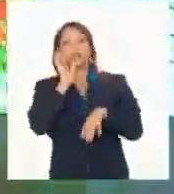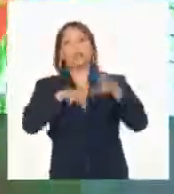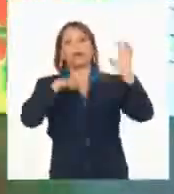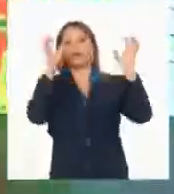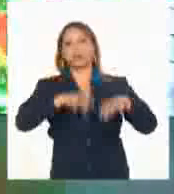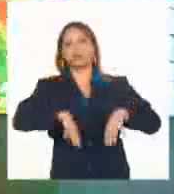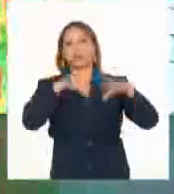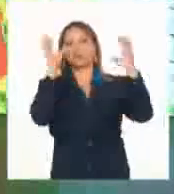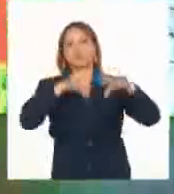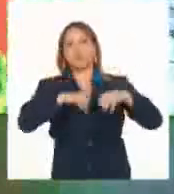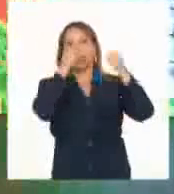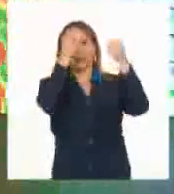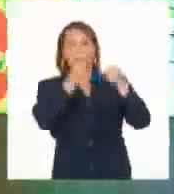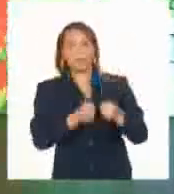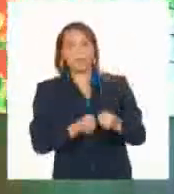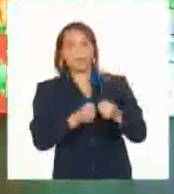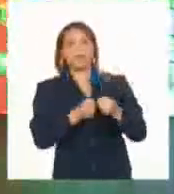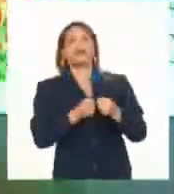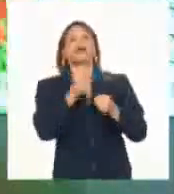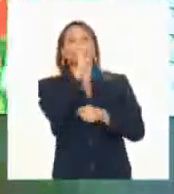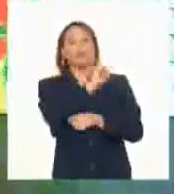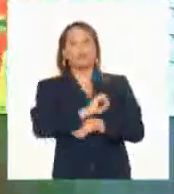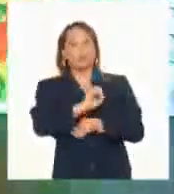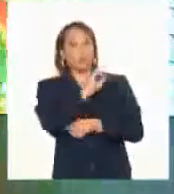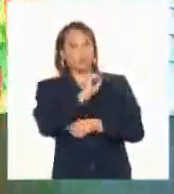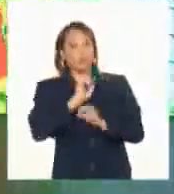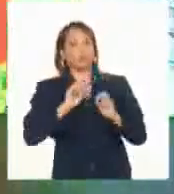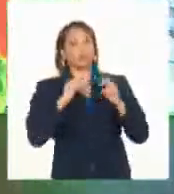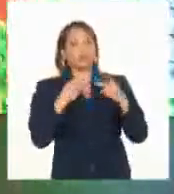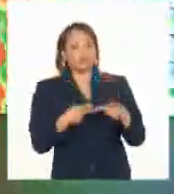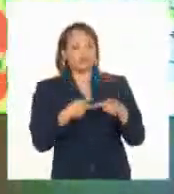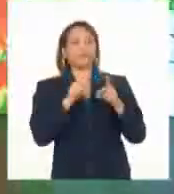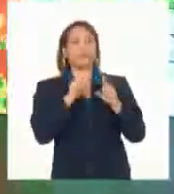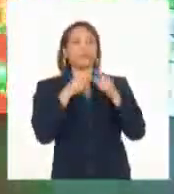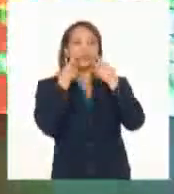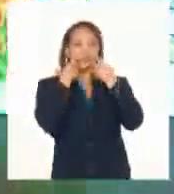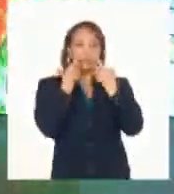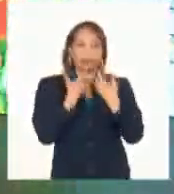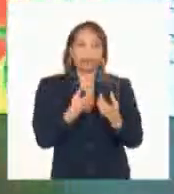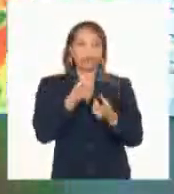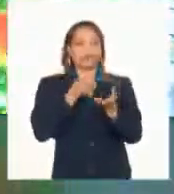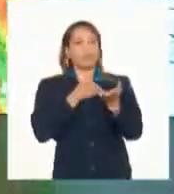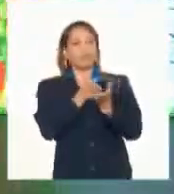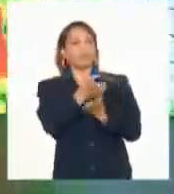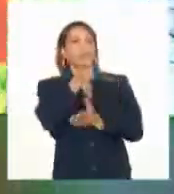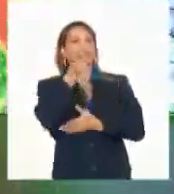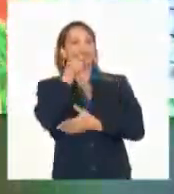serán fuertes e intensas, repito, en el oriente del país, es lo más importante de esta situación meteorológica.